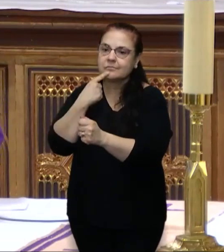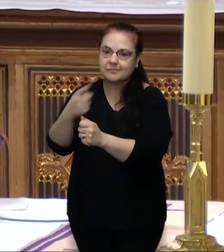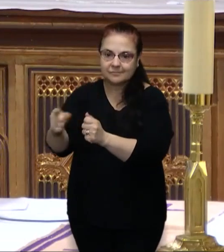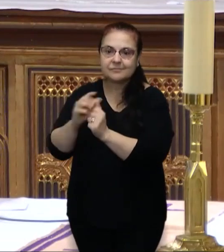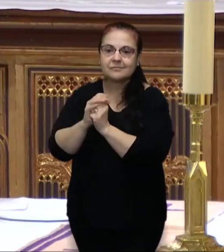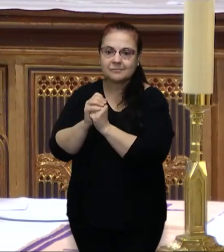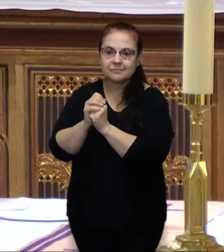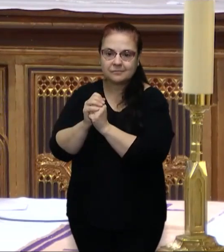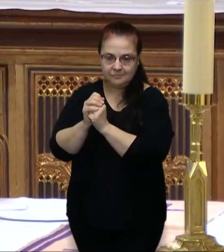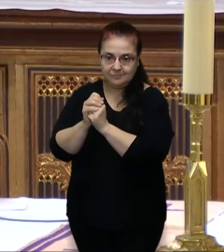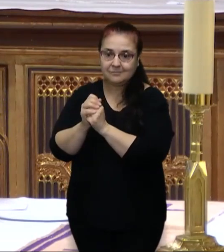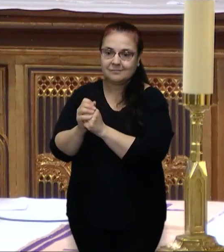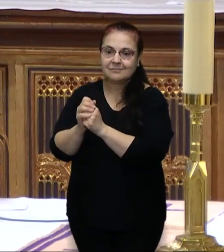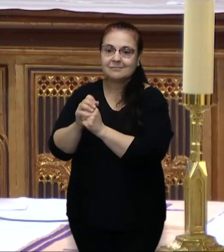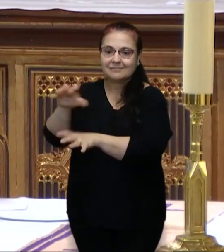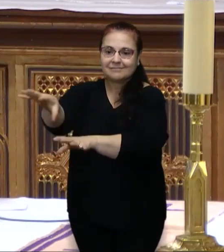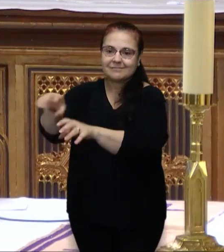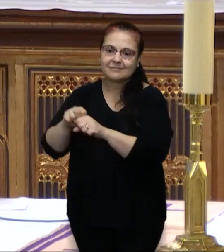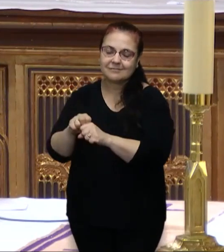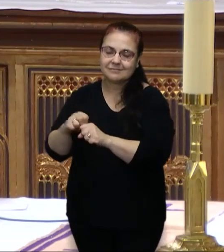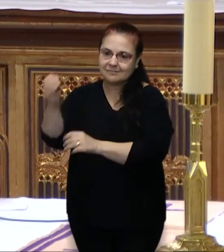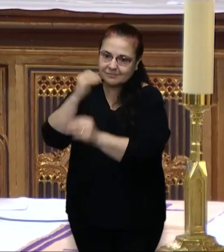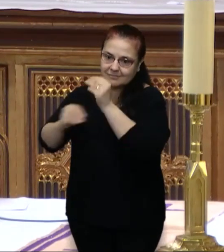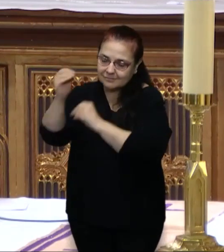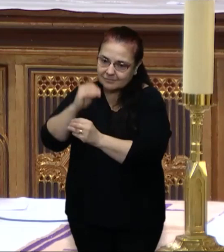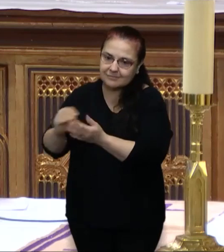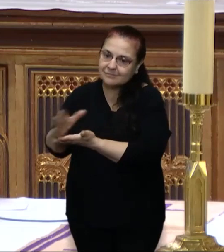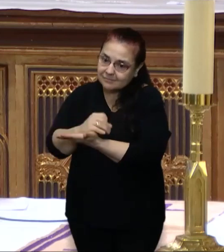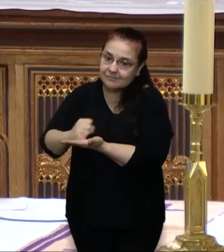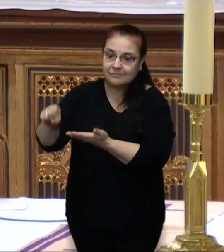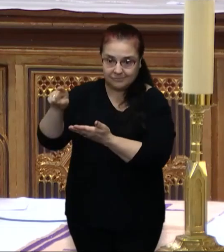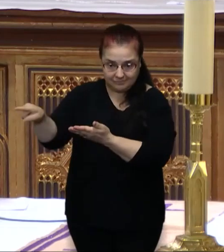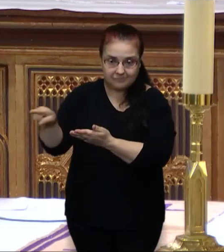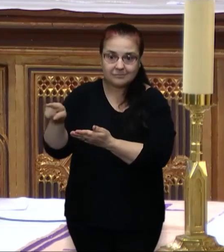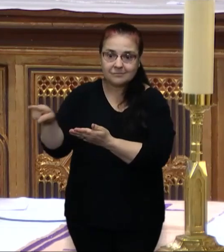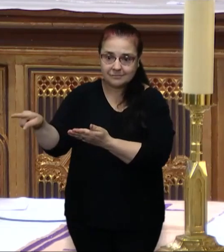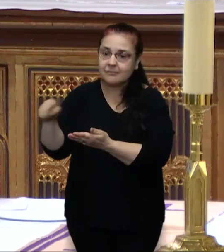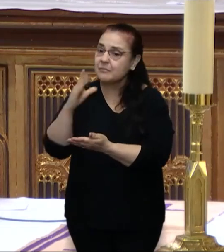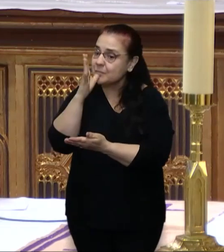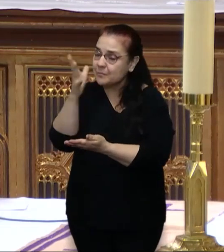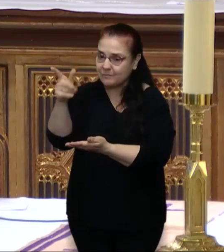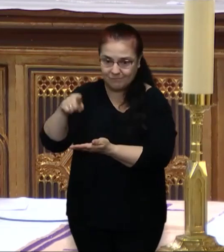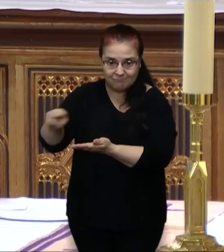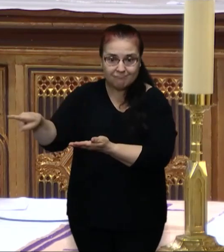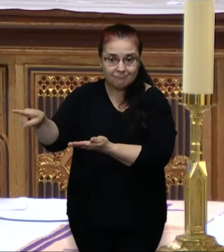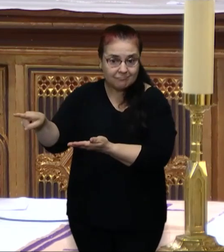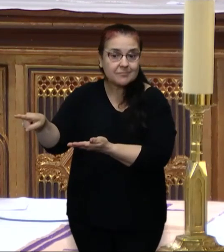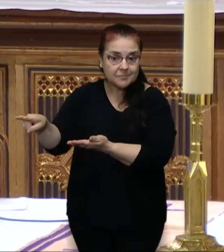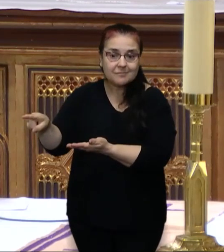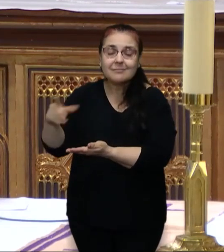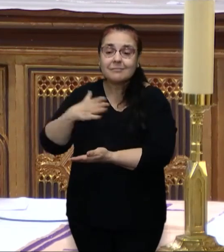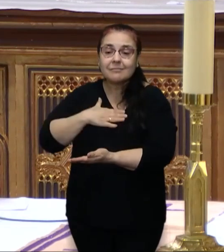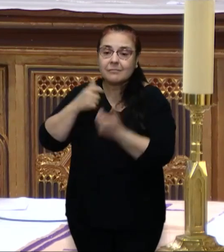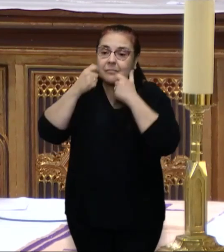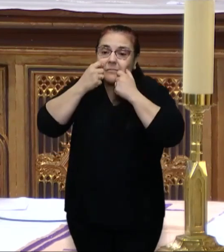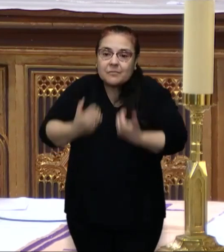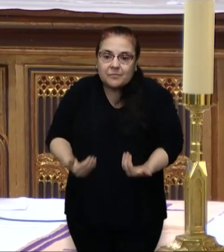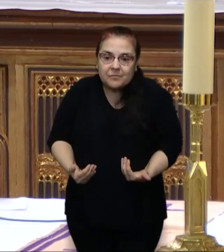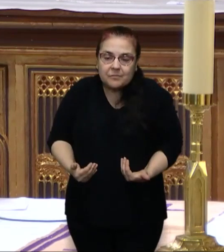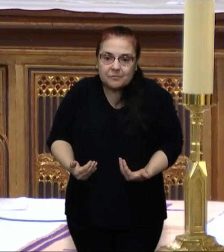diciendo: «Tomad y comed todos de él, porque esto es mi